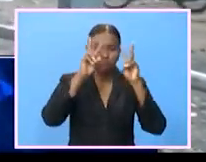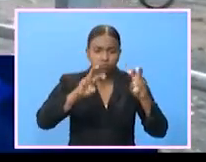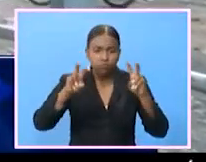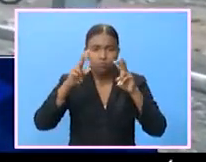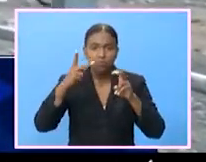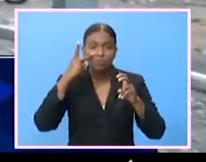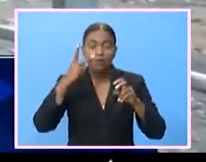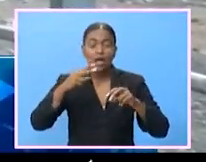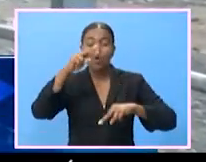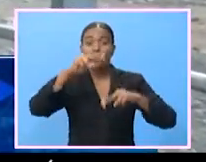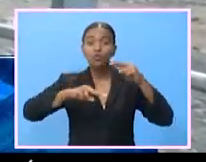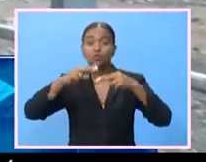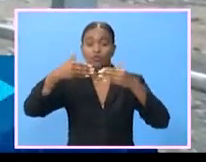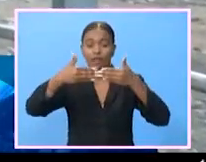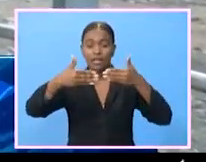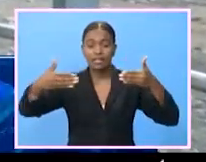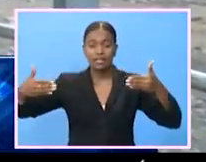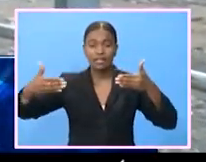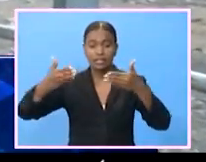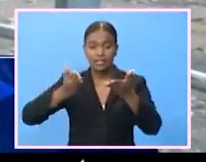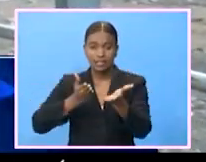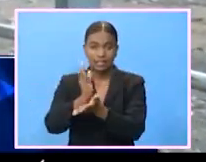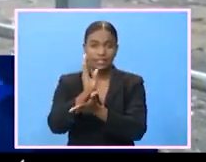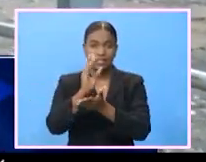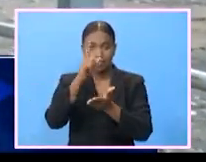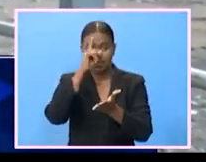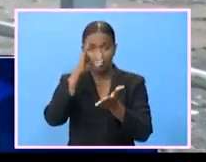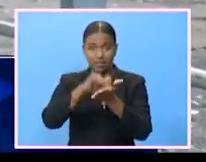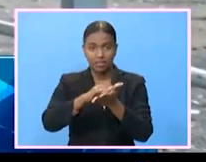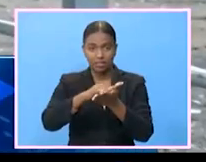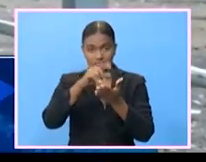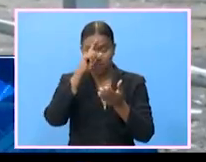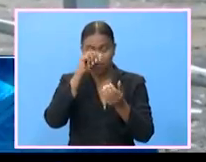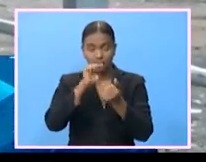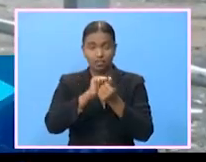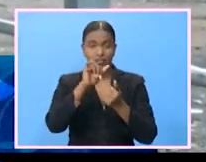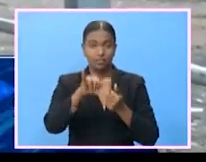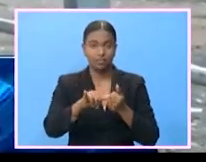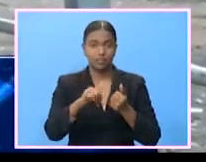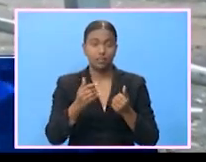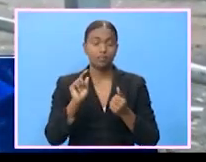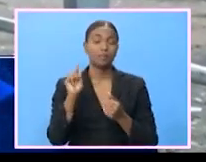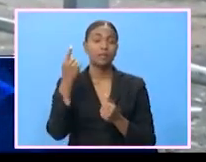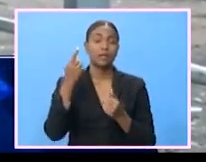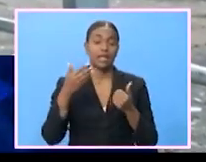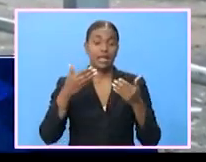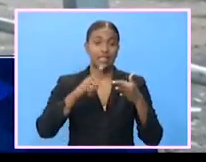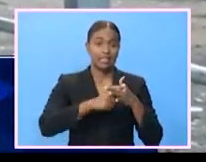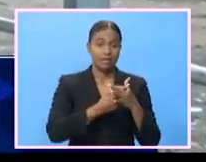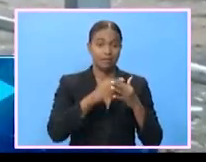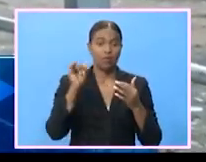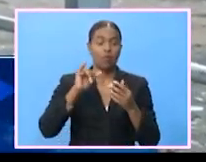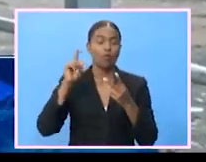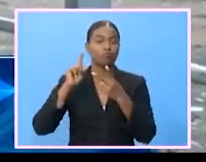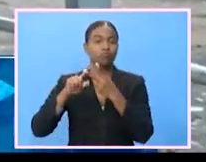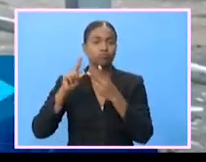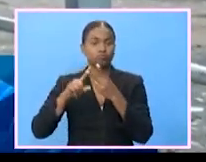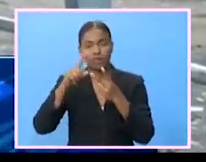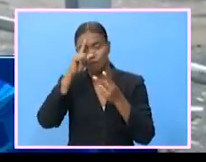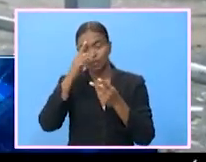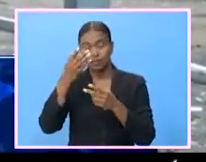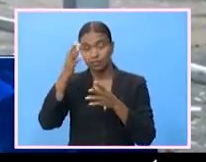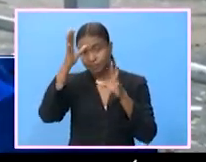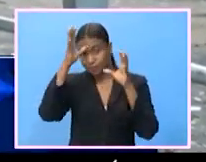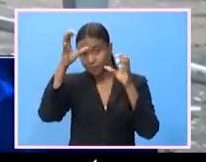la construcción de la verja perimetral, ¿no? De este muro fronterizo que en la primera etapa, según el entendido de en febrero pasado del